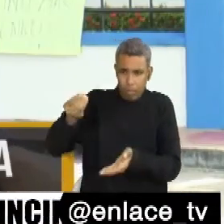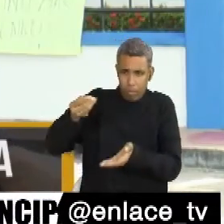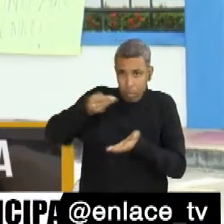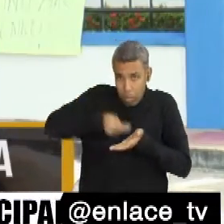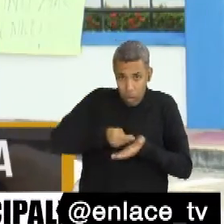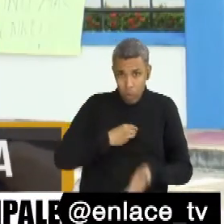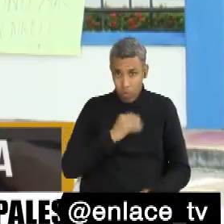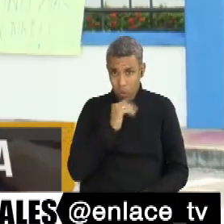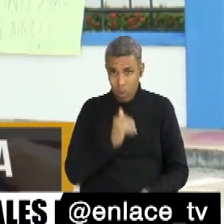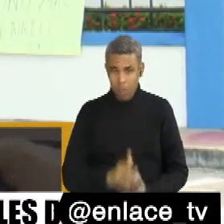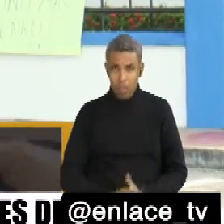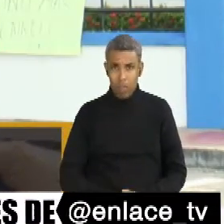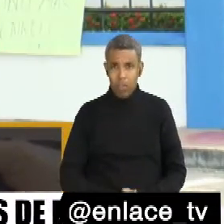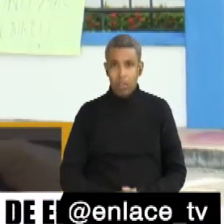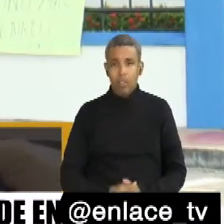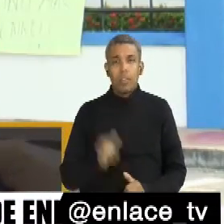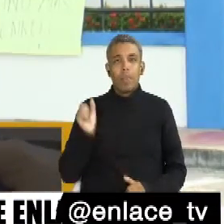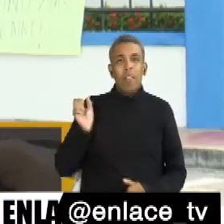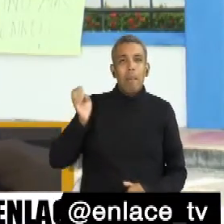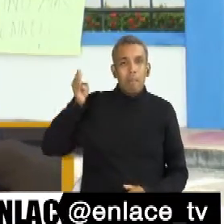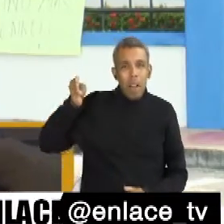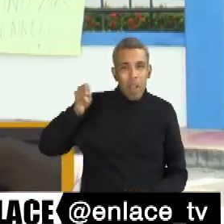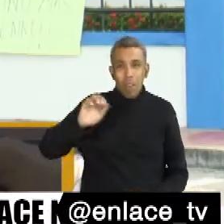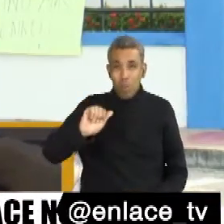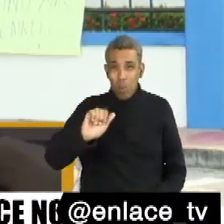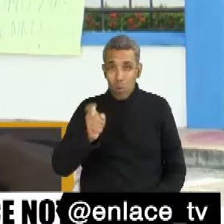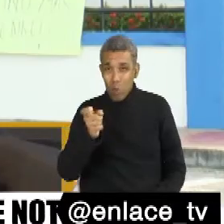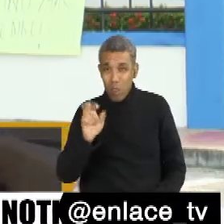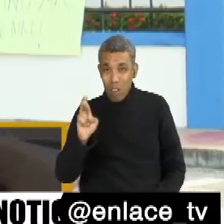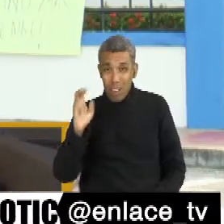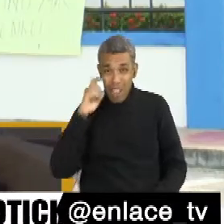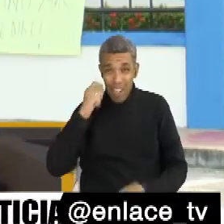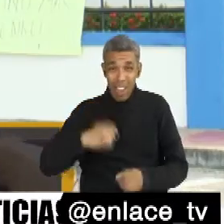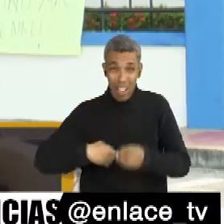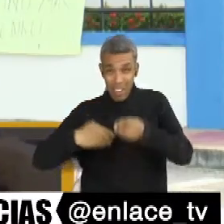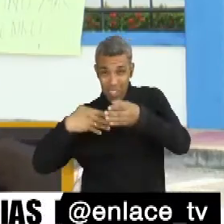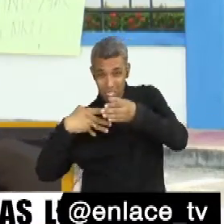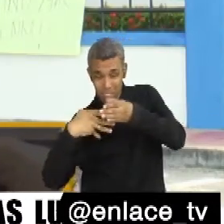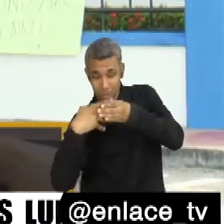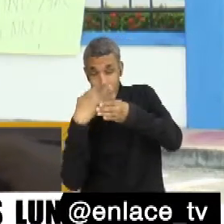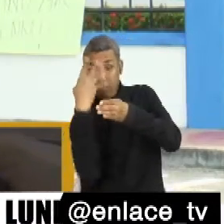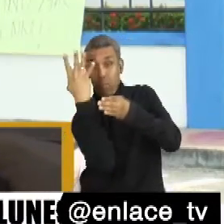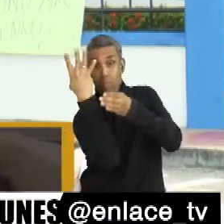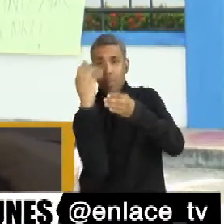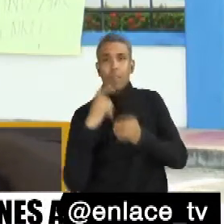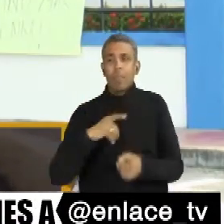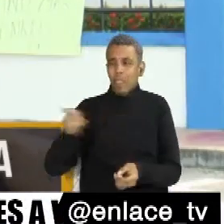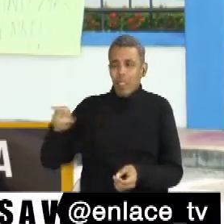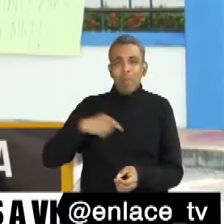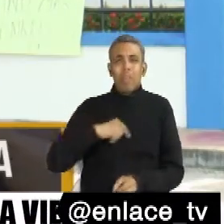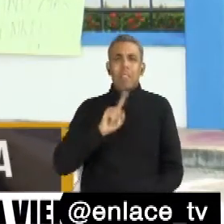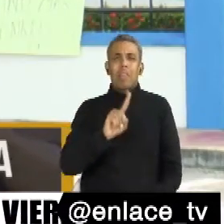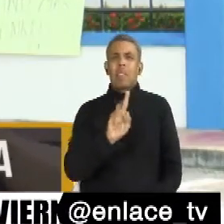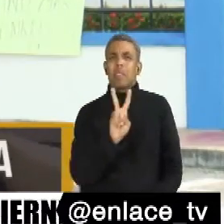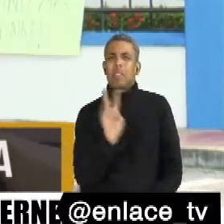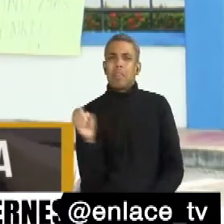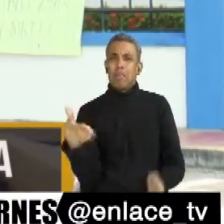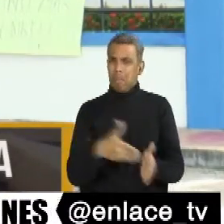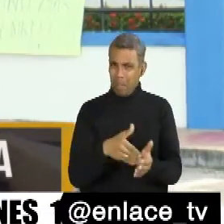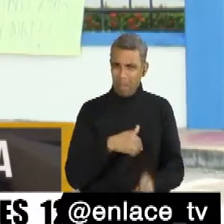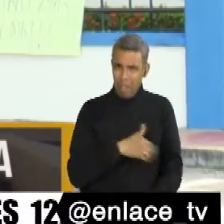el Banco Agrario, que es la que tiene la deuda de los 120 mil millones y que el banco está por encima de nosotros los